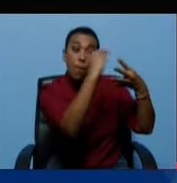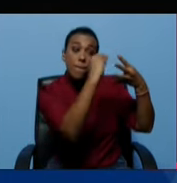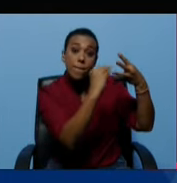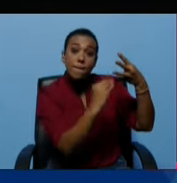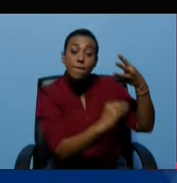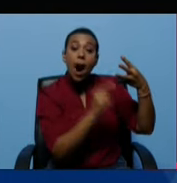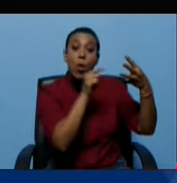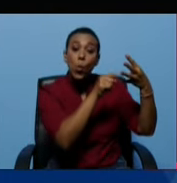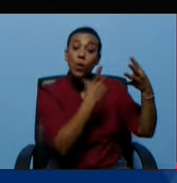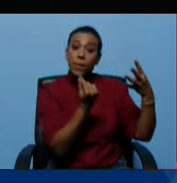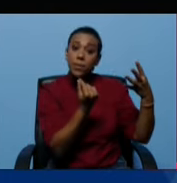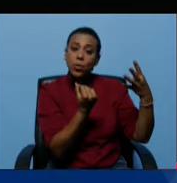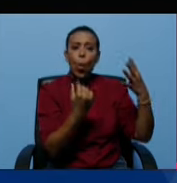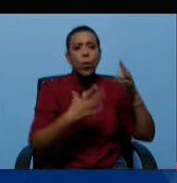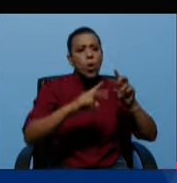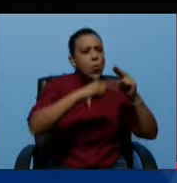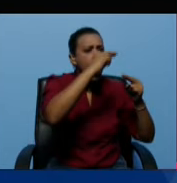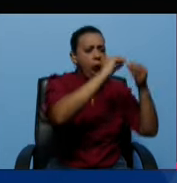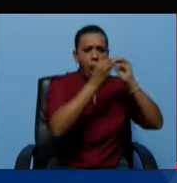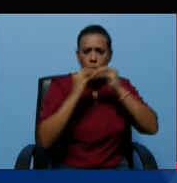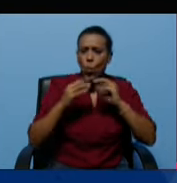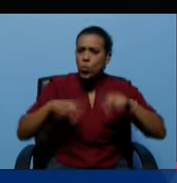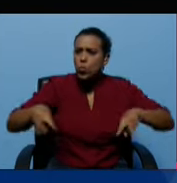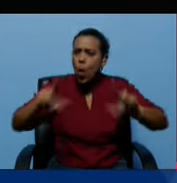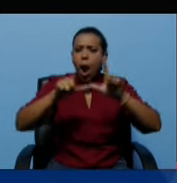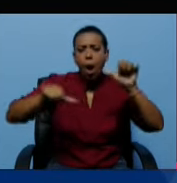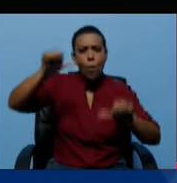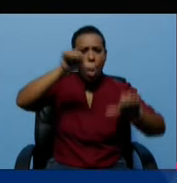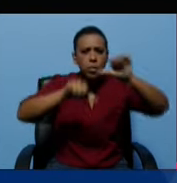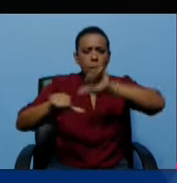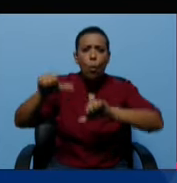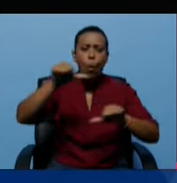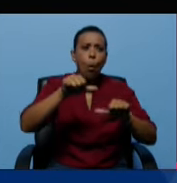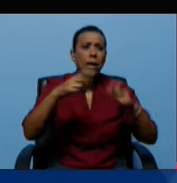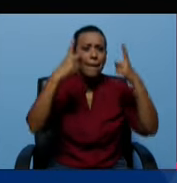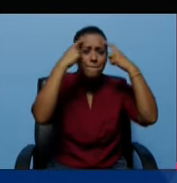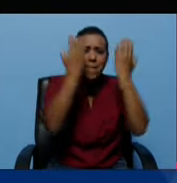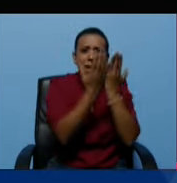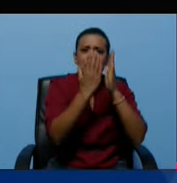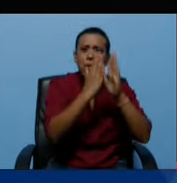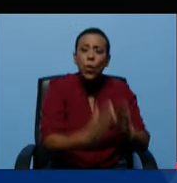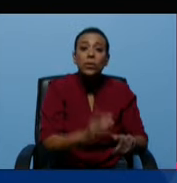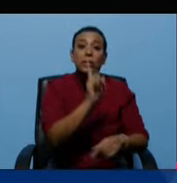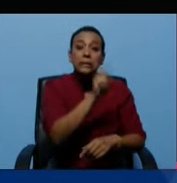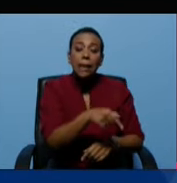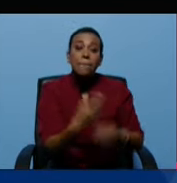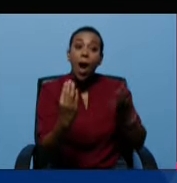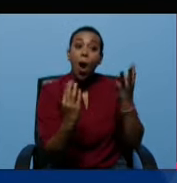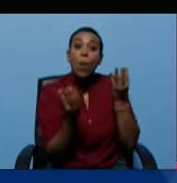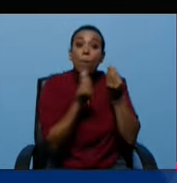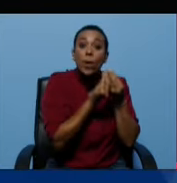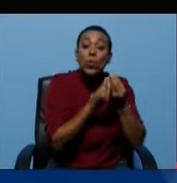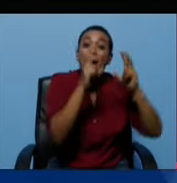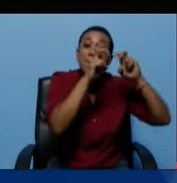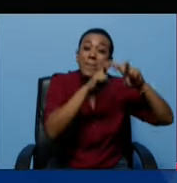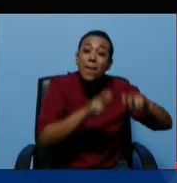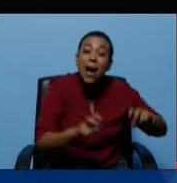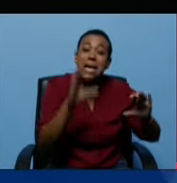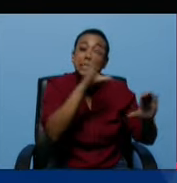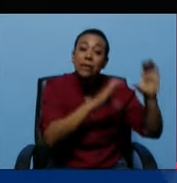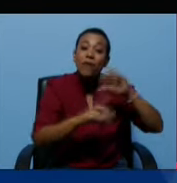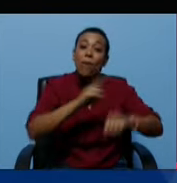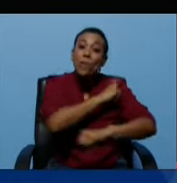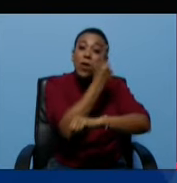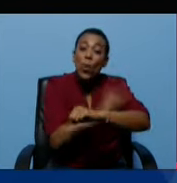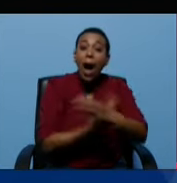solamente en inversión en planta física, recuperación de laboratorios, centros de investigación, sino además un acompañamiento en investigación científica, de